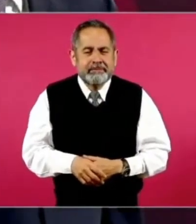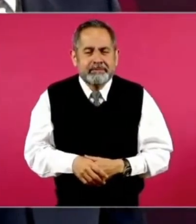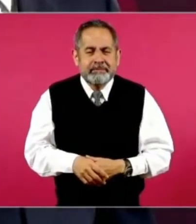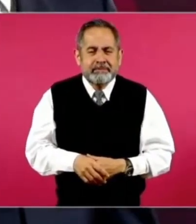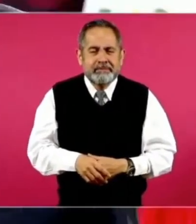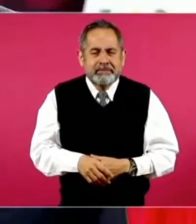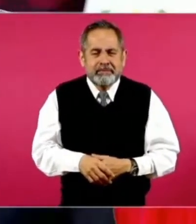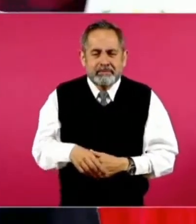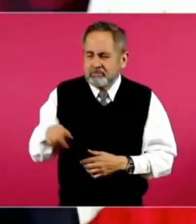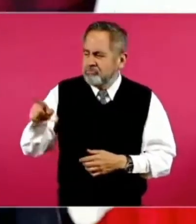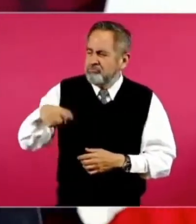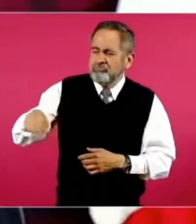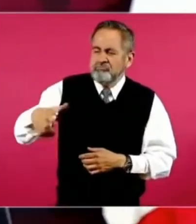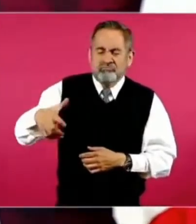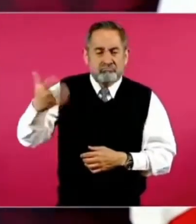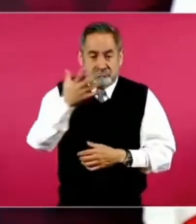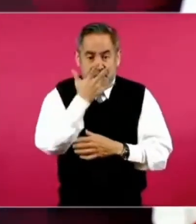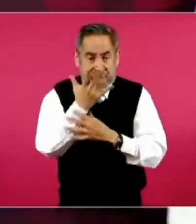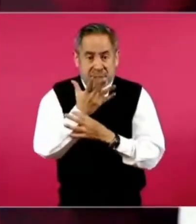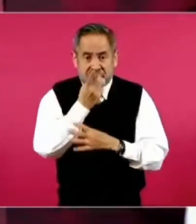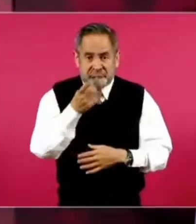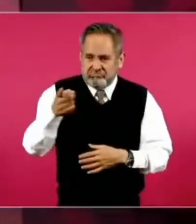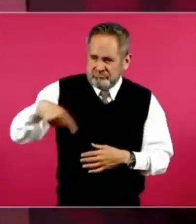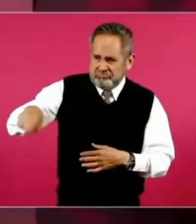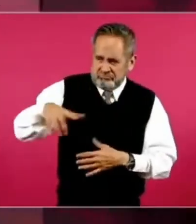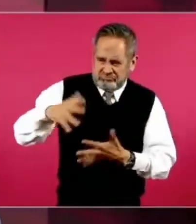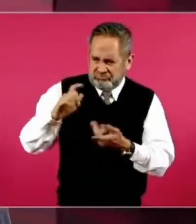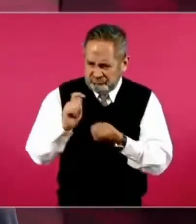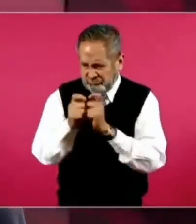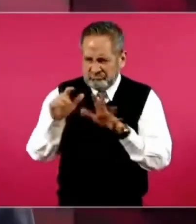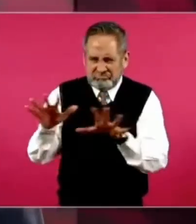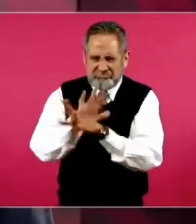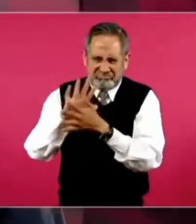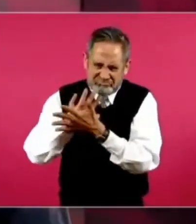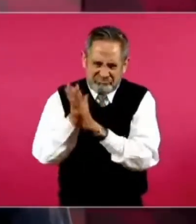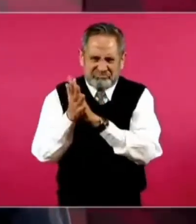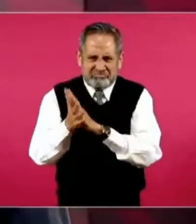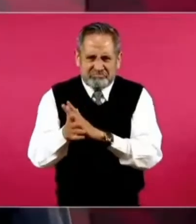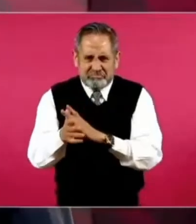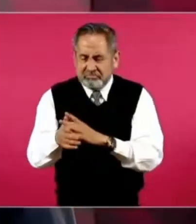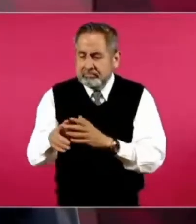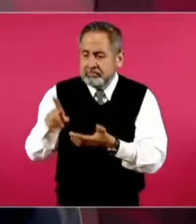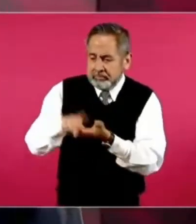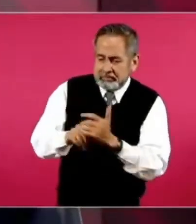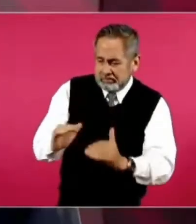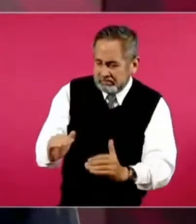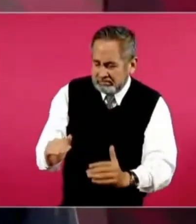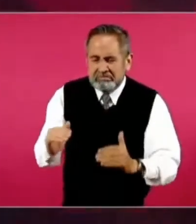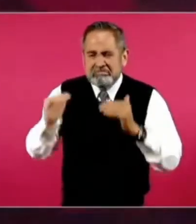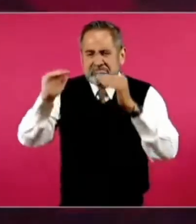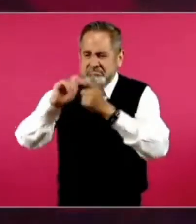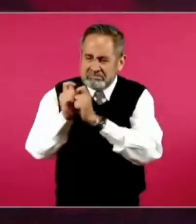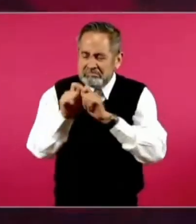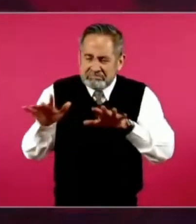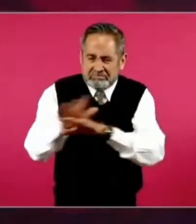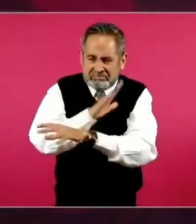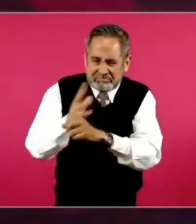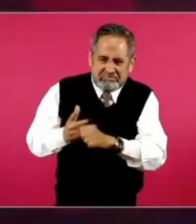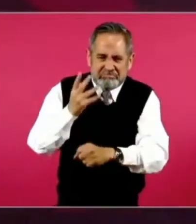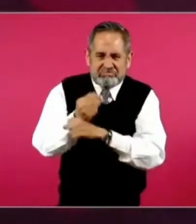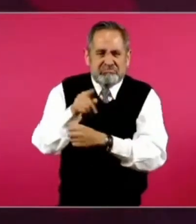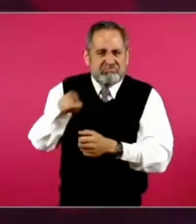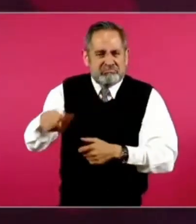ellos iban a llevar a cabo la transformación de abajo hacia arriba. Se iba a